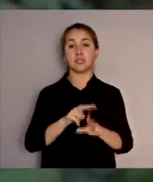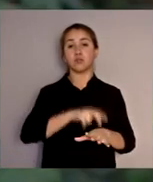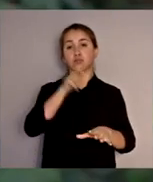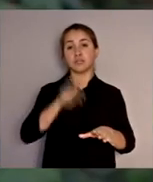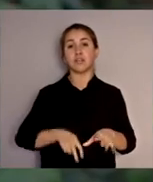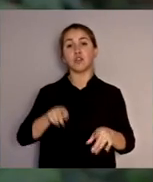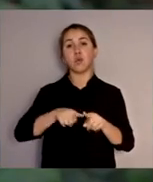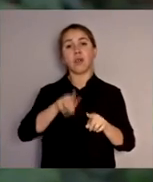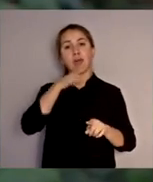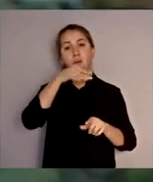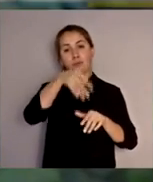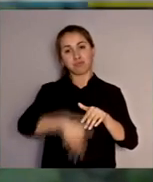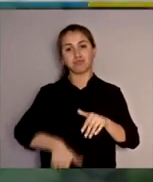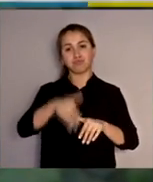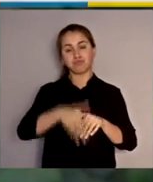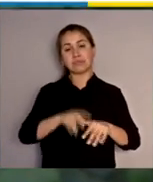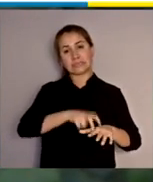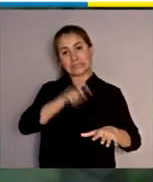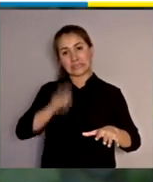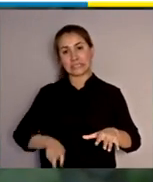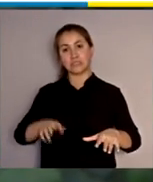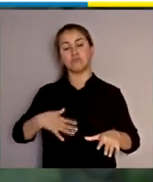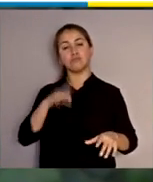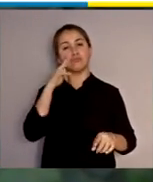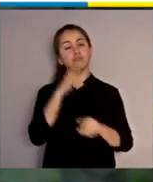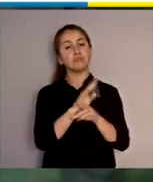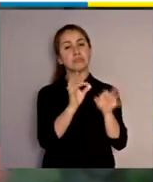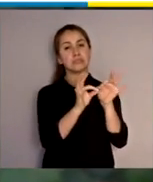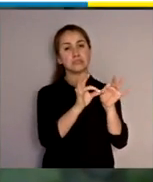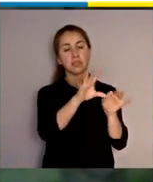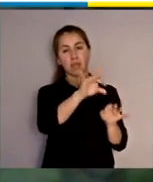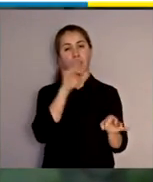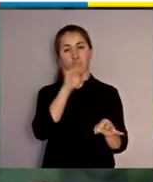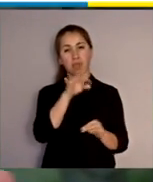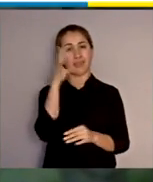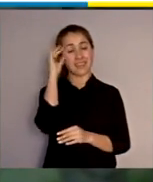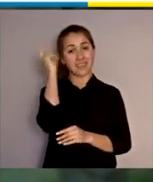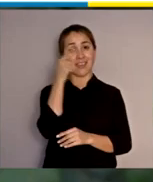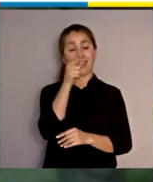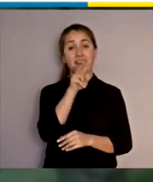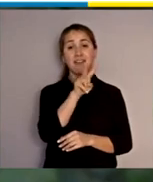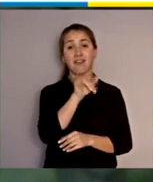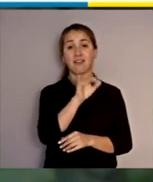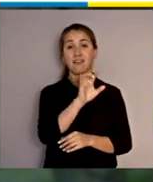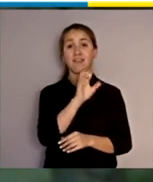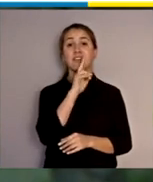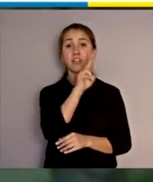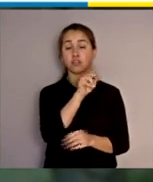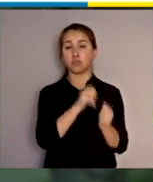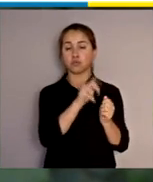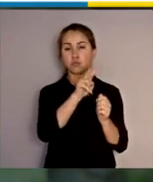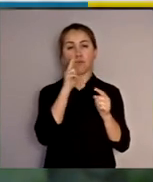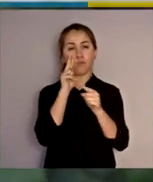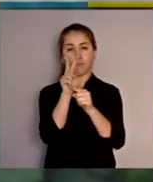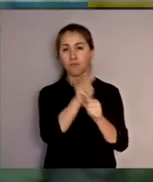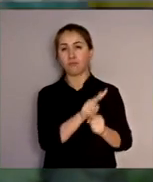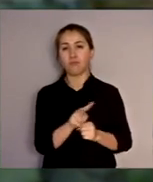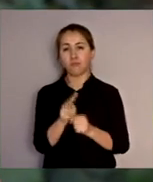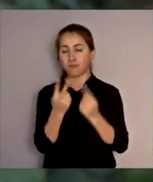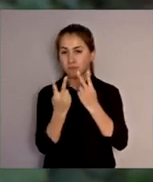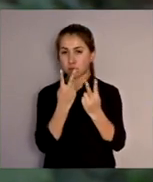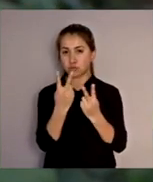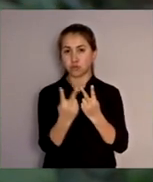El desafío mayor fue el poder interpretar las ideas de Víctor con su visión,